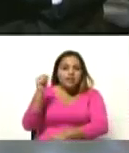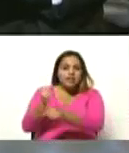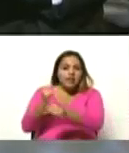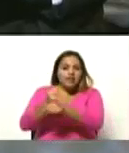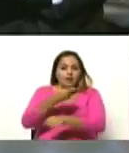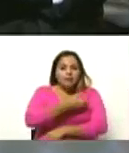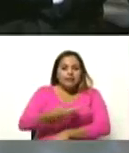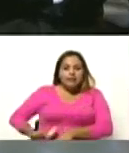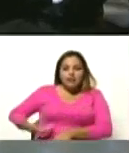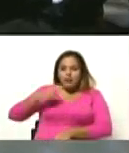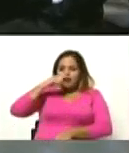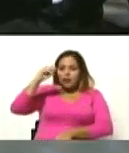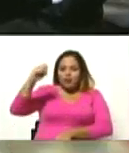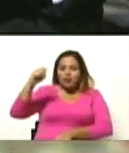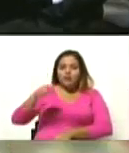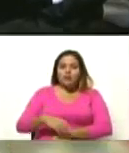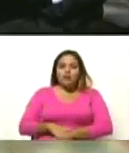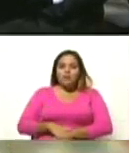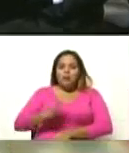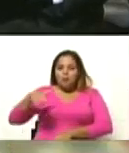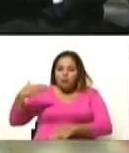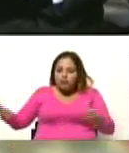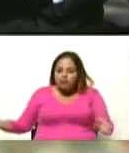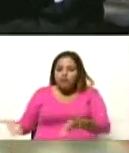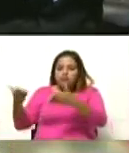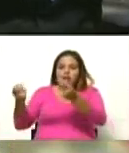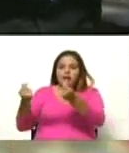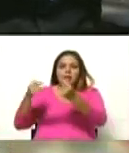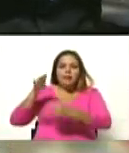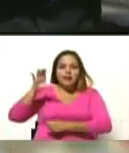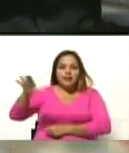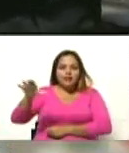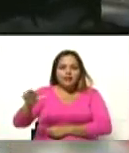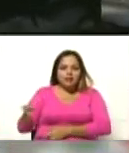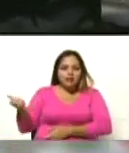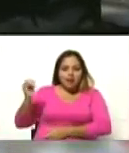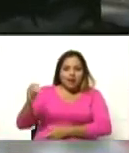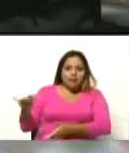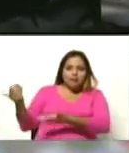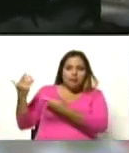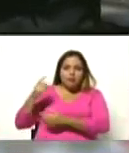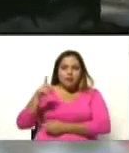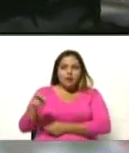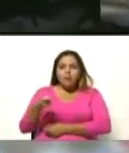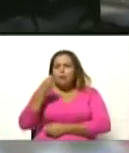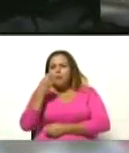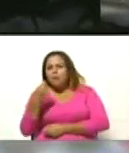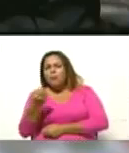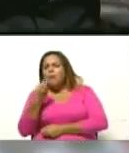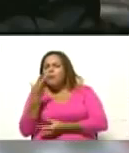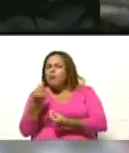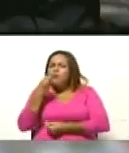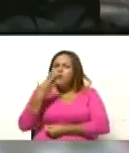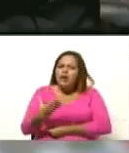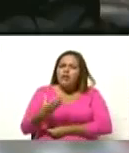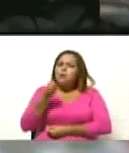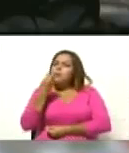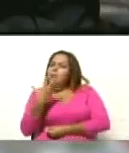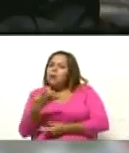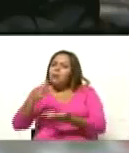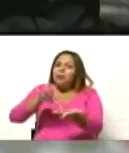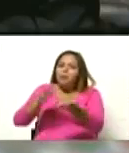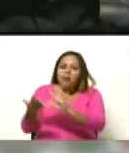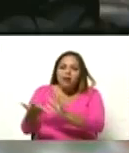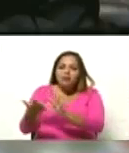Maduro como presidente para impulsar la economía del país? Aquí la tenemos la pregunta. Muy bueno, bueno, regular a bueno, regular a malo, malo o